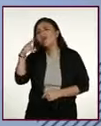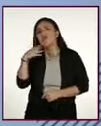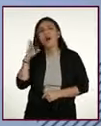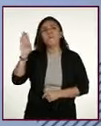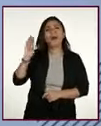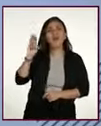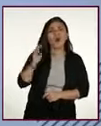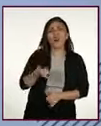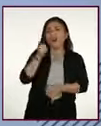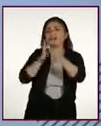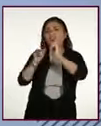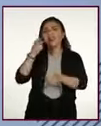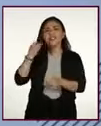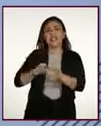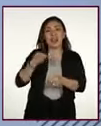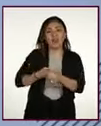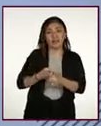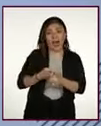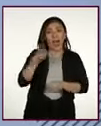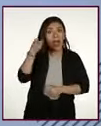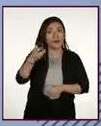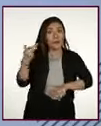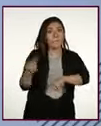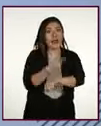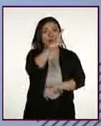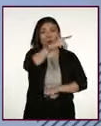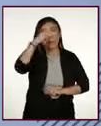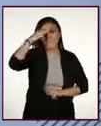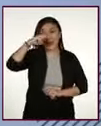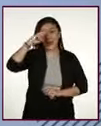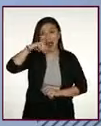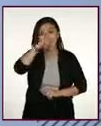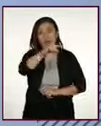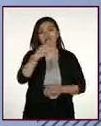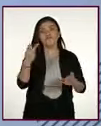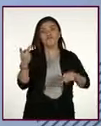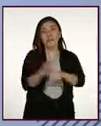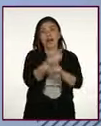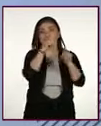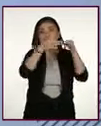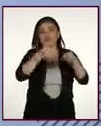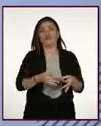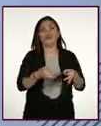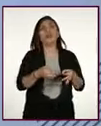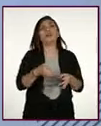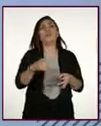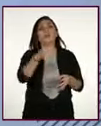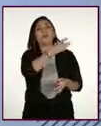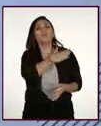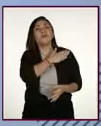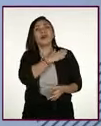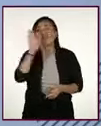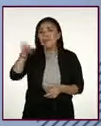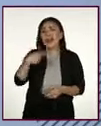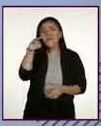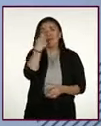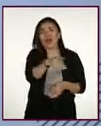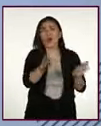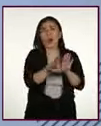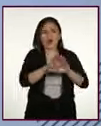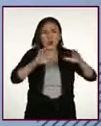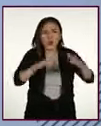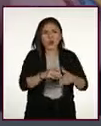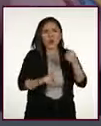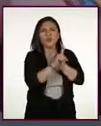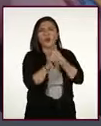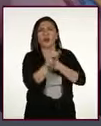Entonces, esto es algo que nos pasó en Mexicali, ¿no? Nos hicieron el llamado, fuimos a hacer el diagnóstico comunitario para saber cuáles eran